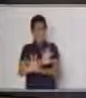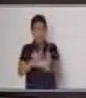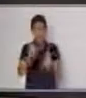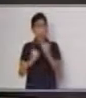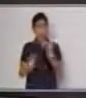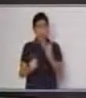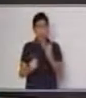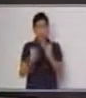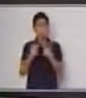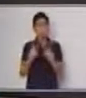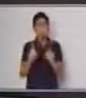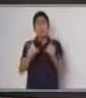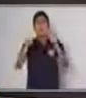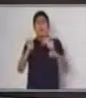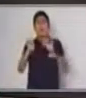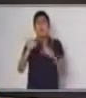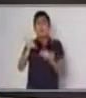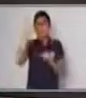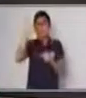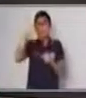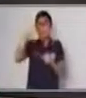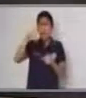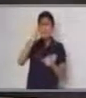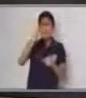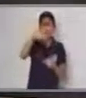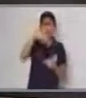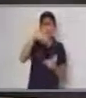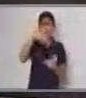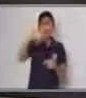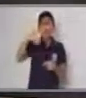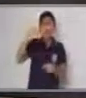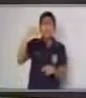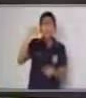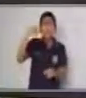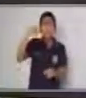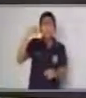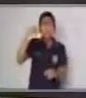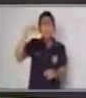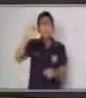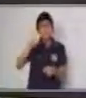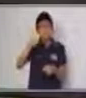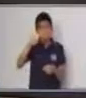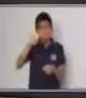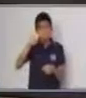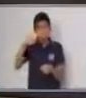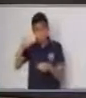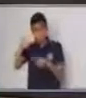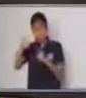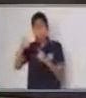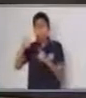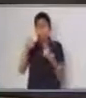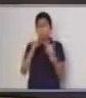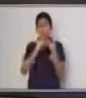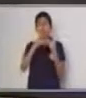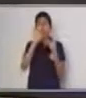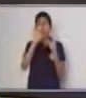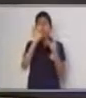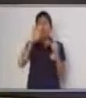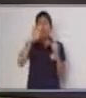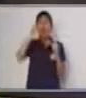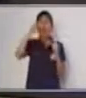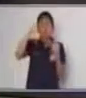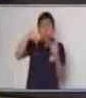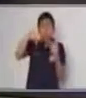para encontrar el mínimo común múltiplo, lo que debo hacer es multiplicar todos los